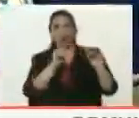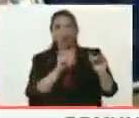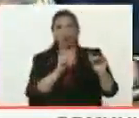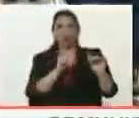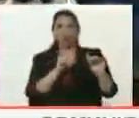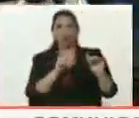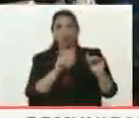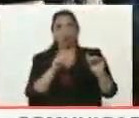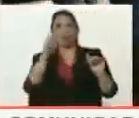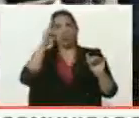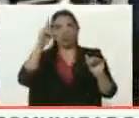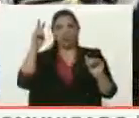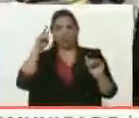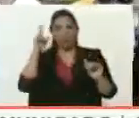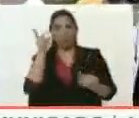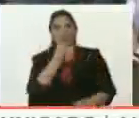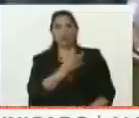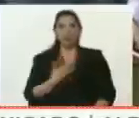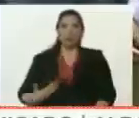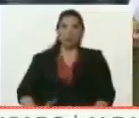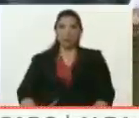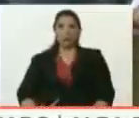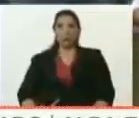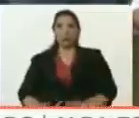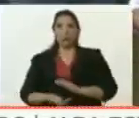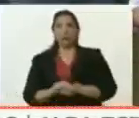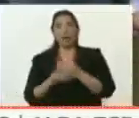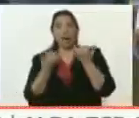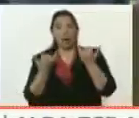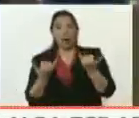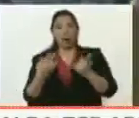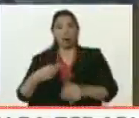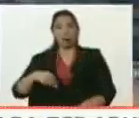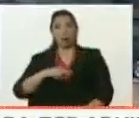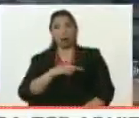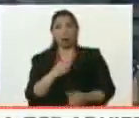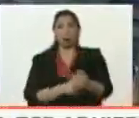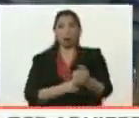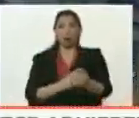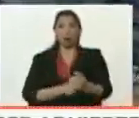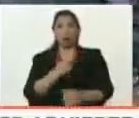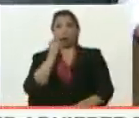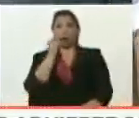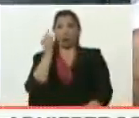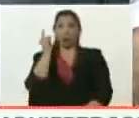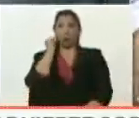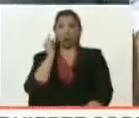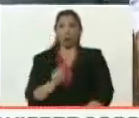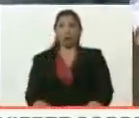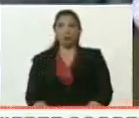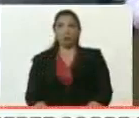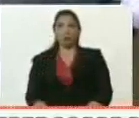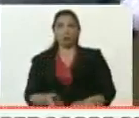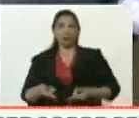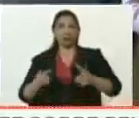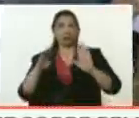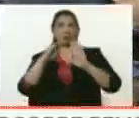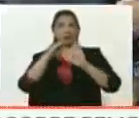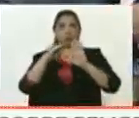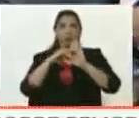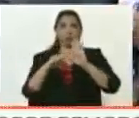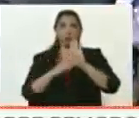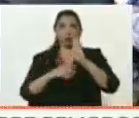al canciller, y ahora nosotros, hermanos y hermanas, vamos a cumplir la agenda que sigue en el